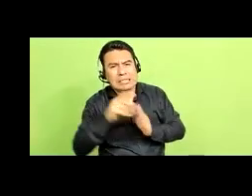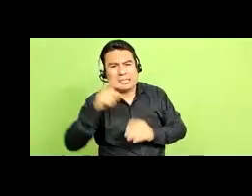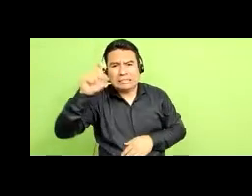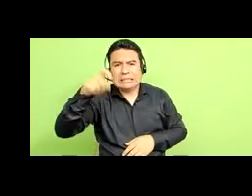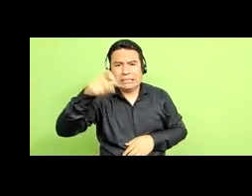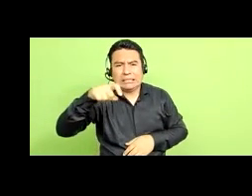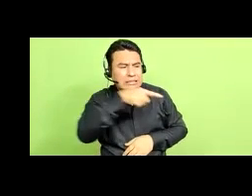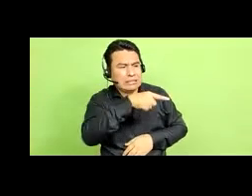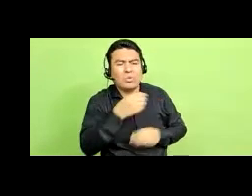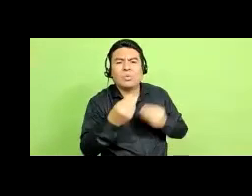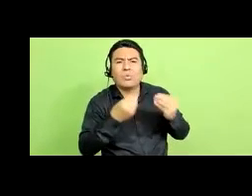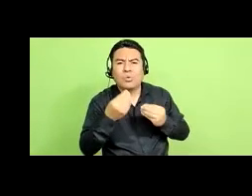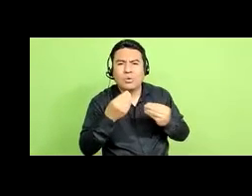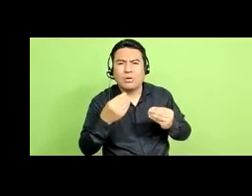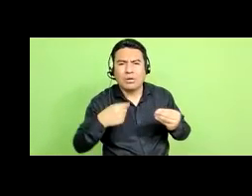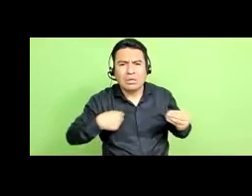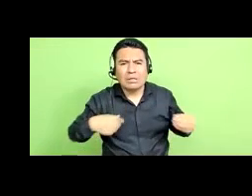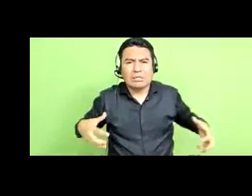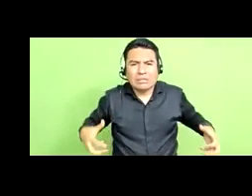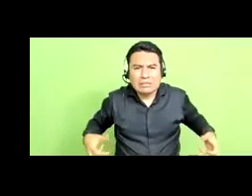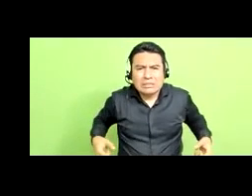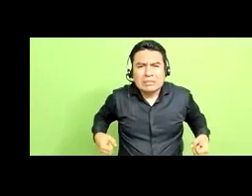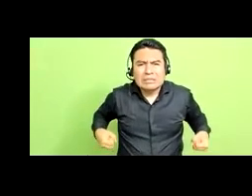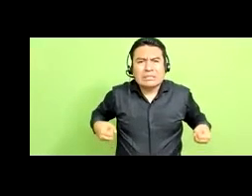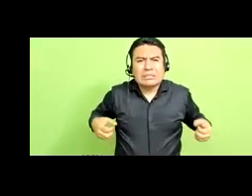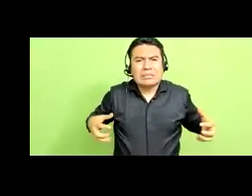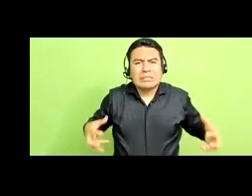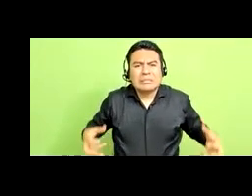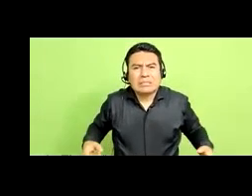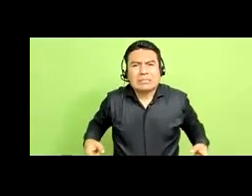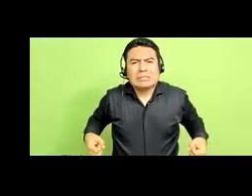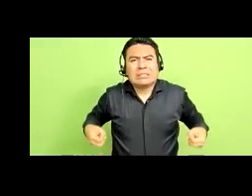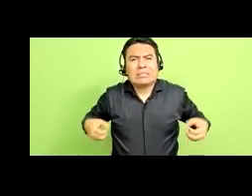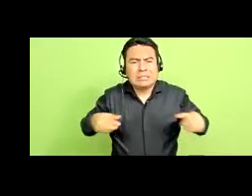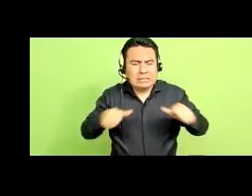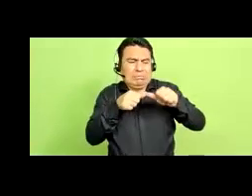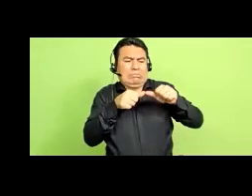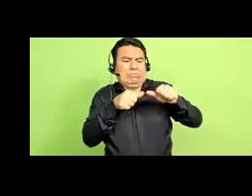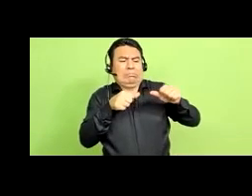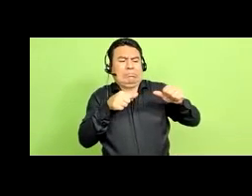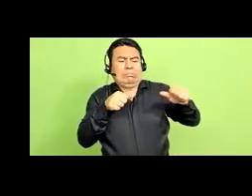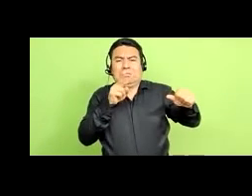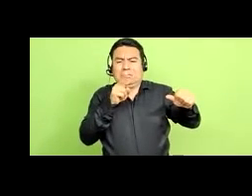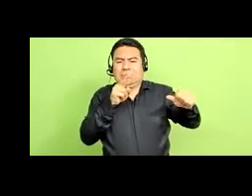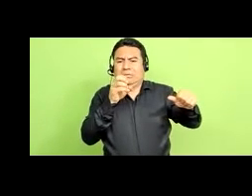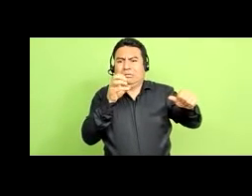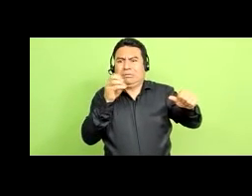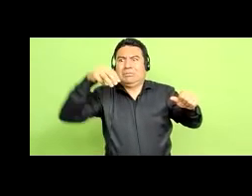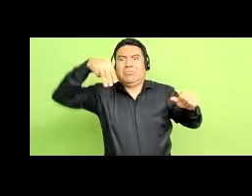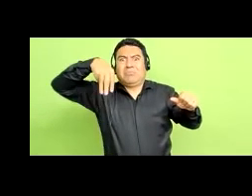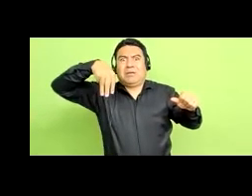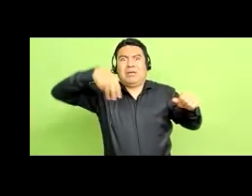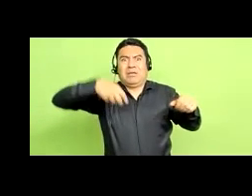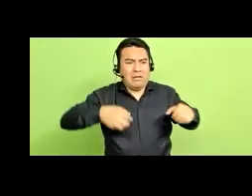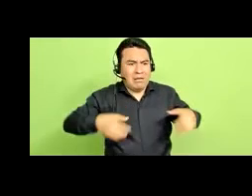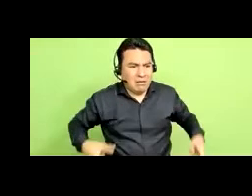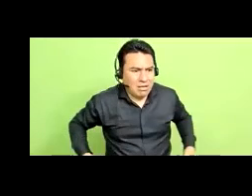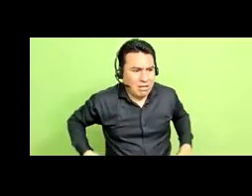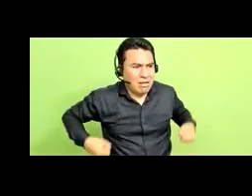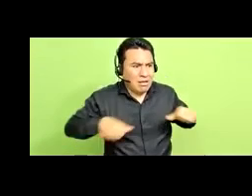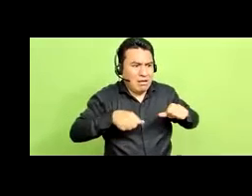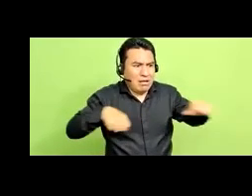que yo tenga que remar más de doscientos trescientos metros porque el constructor se le ocurrió y